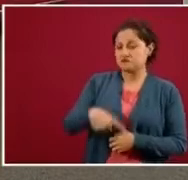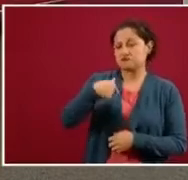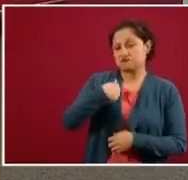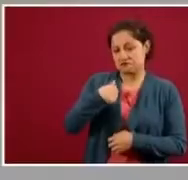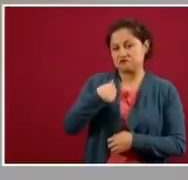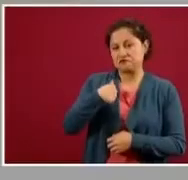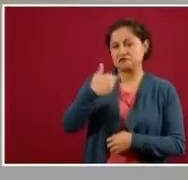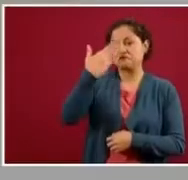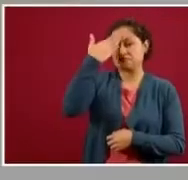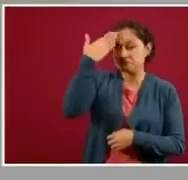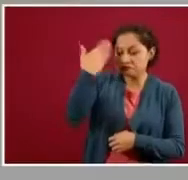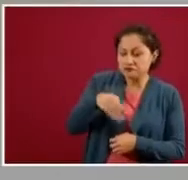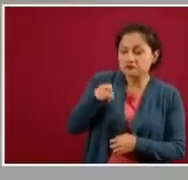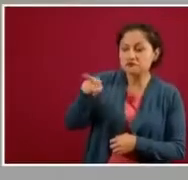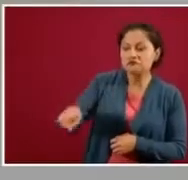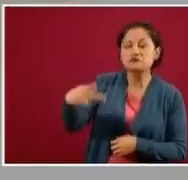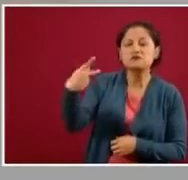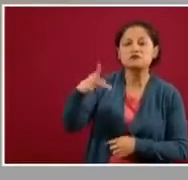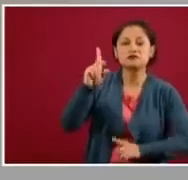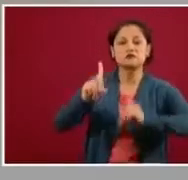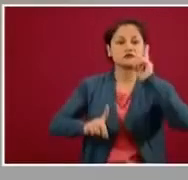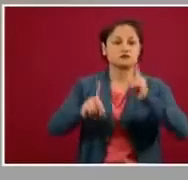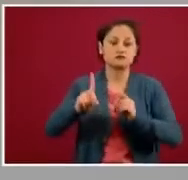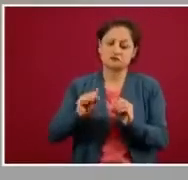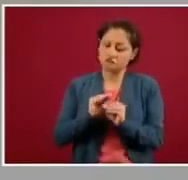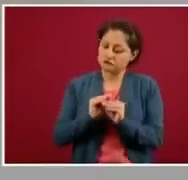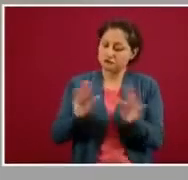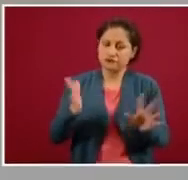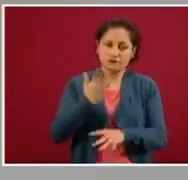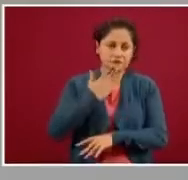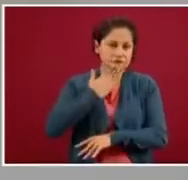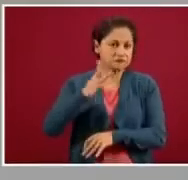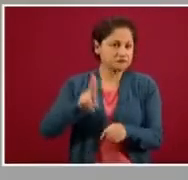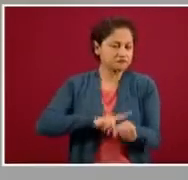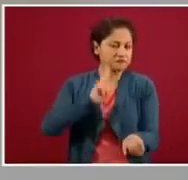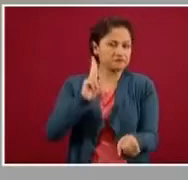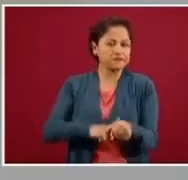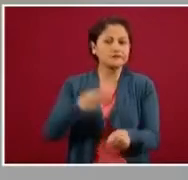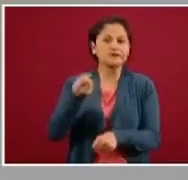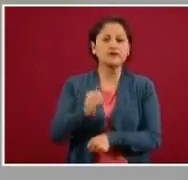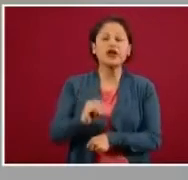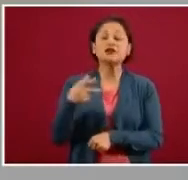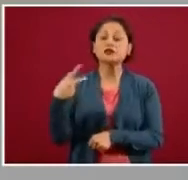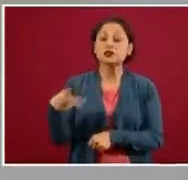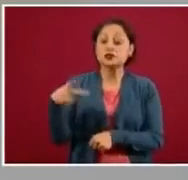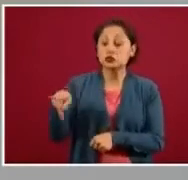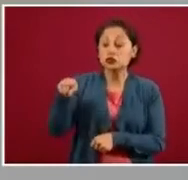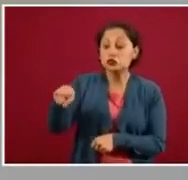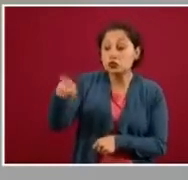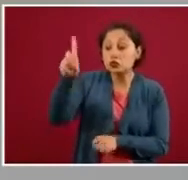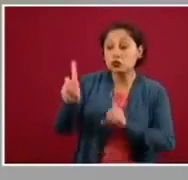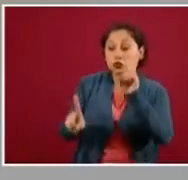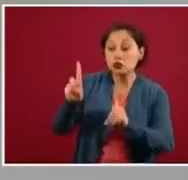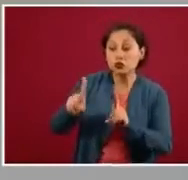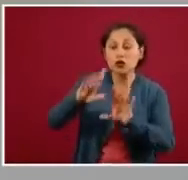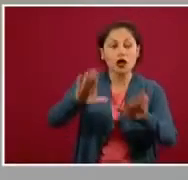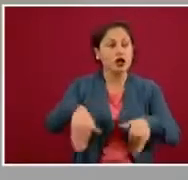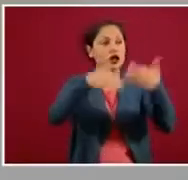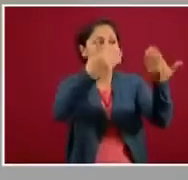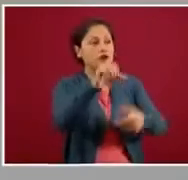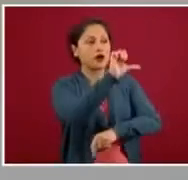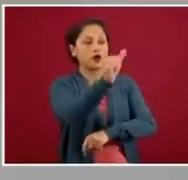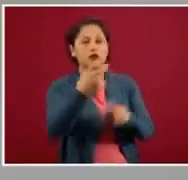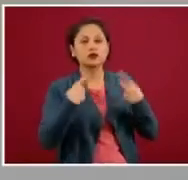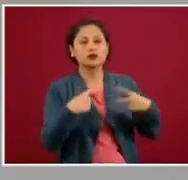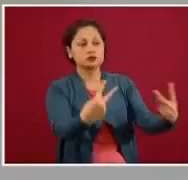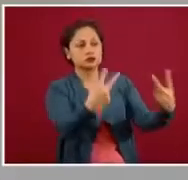completamente naturales, genuinas, legítimas, y porque seguramente reflejan la inquietud de al menos una persona que nos está escuchando.